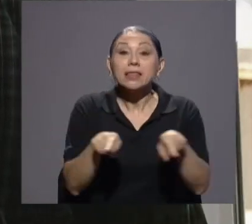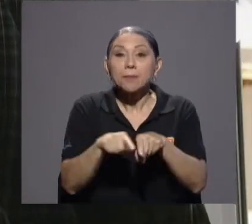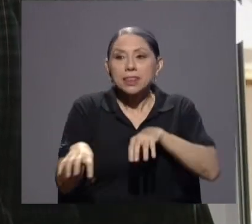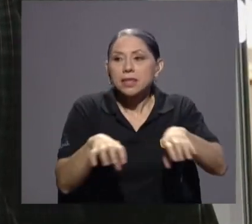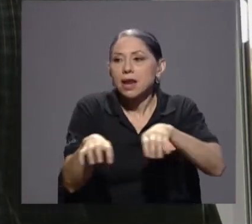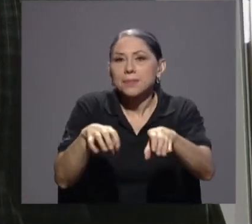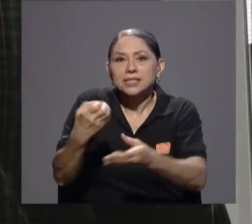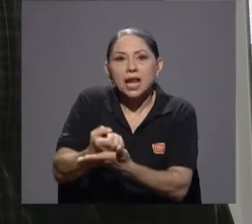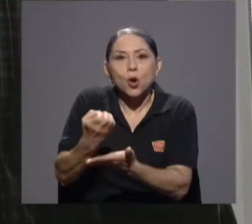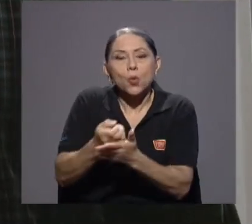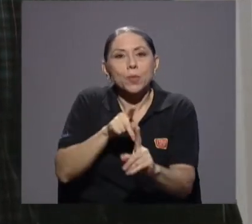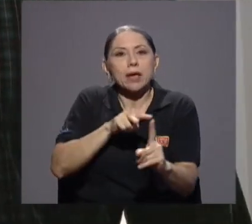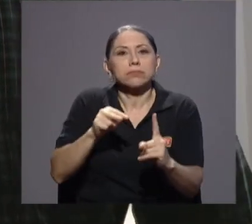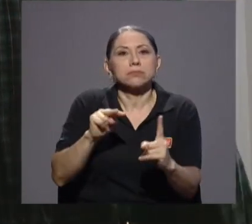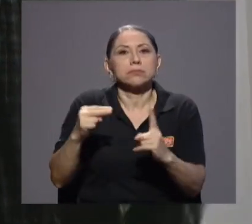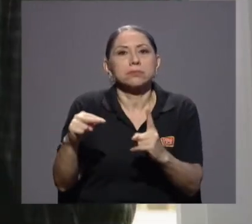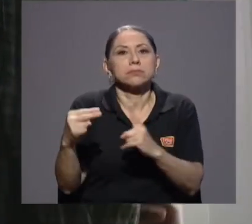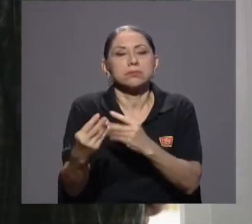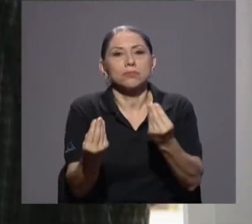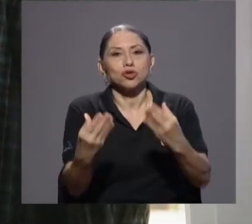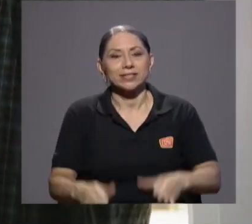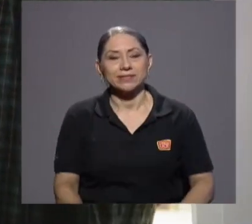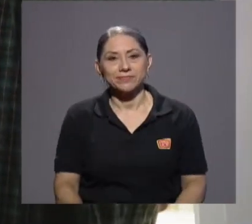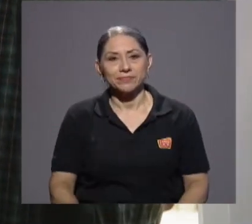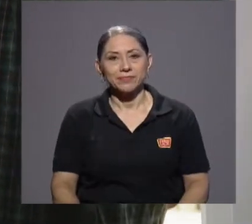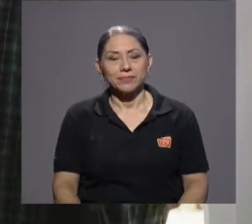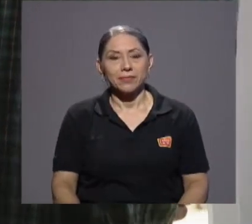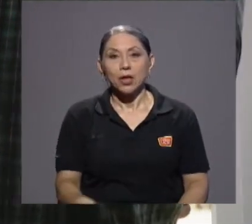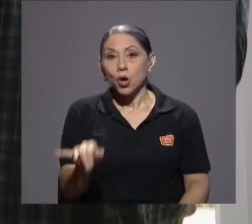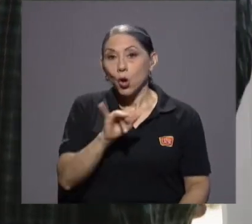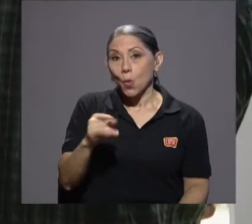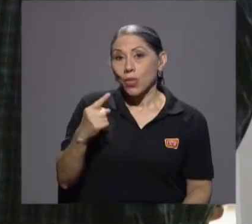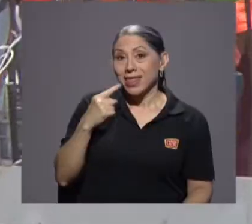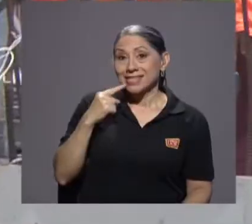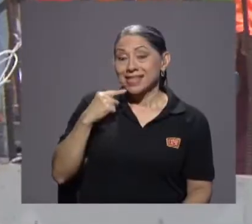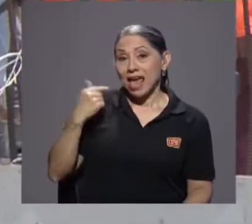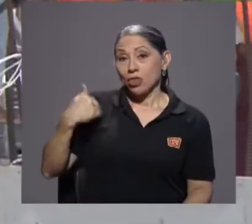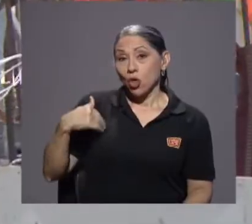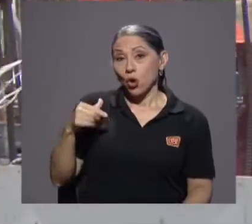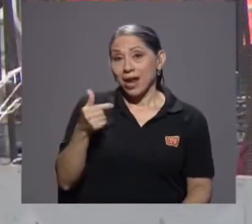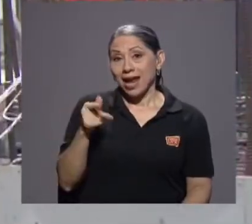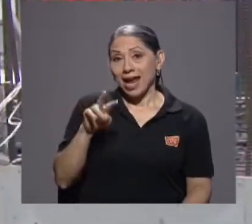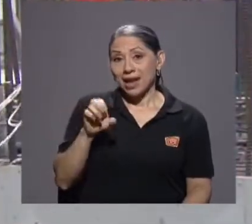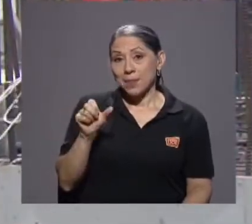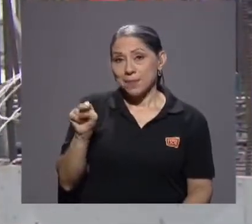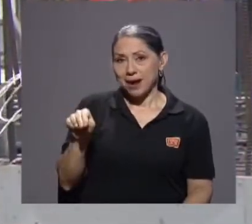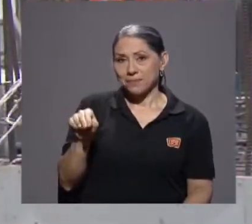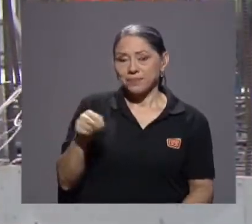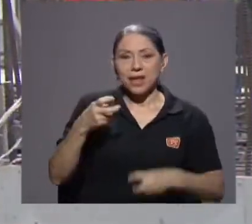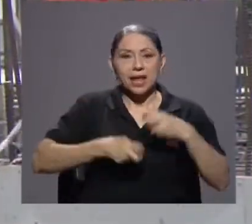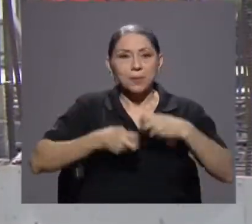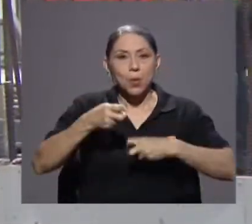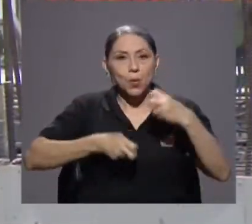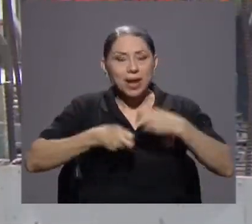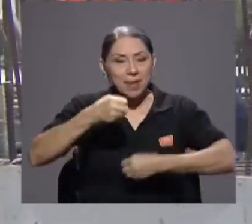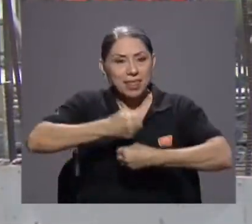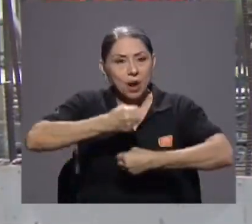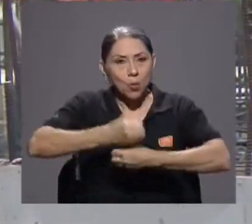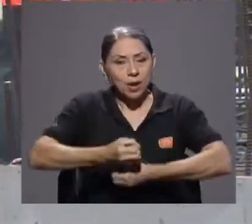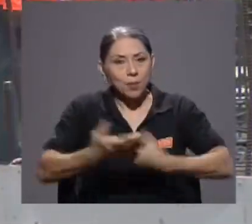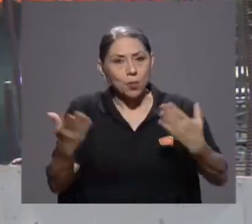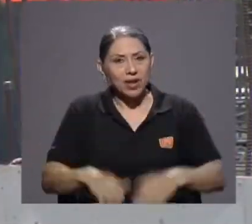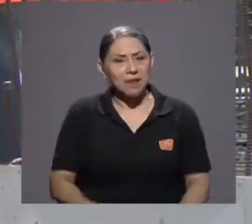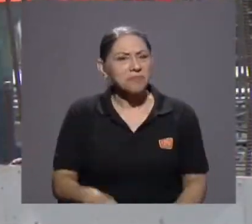muchas perspectivas. Muy bien decía don Germán del problema de la obra pública. Normalmente